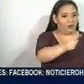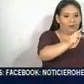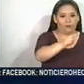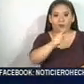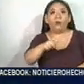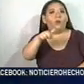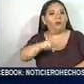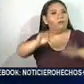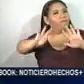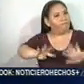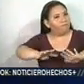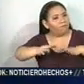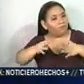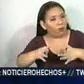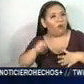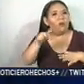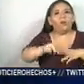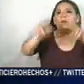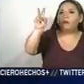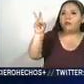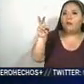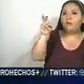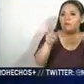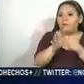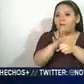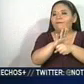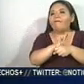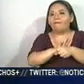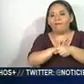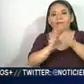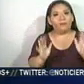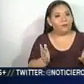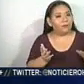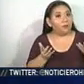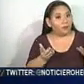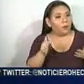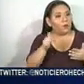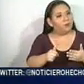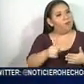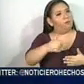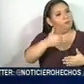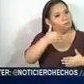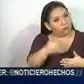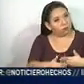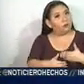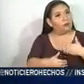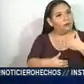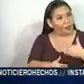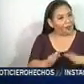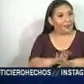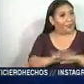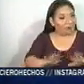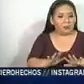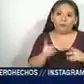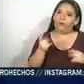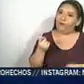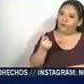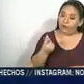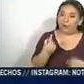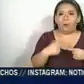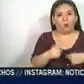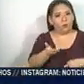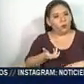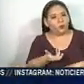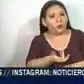marcado por una situación como la pandemia en la que todavía pues estamos a medio camino, todavía no hemos salido de esta situación de emergencia, pero